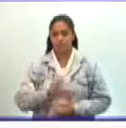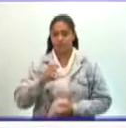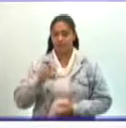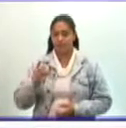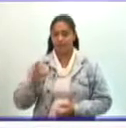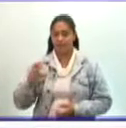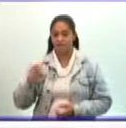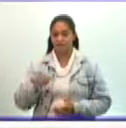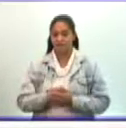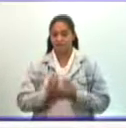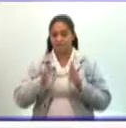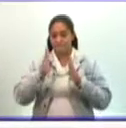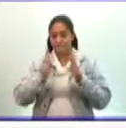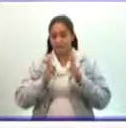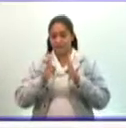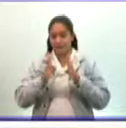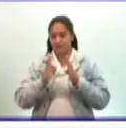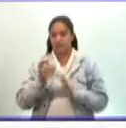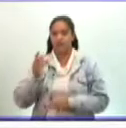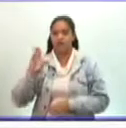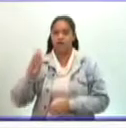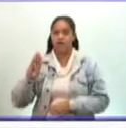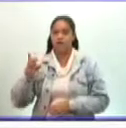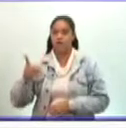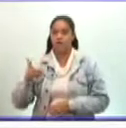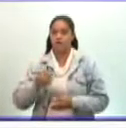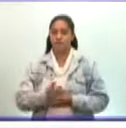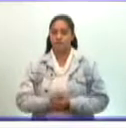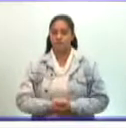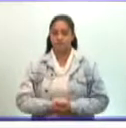AC paralelo a BD.